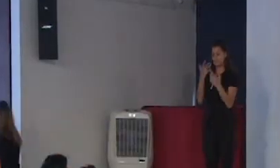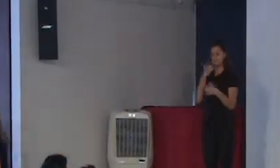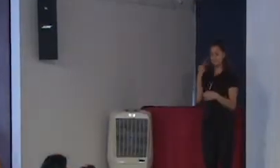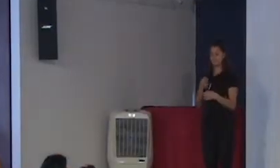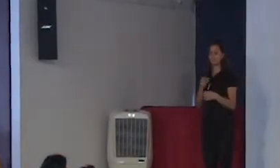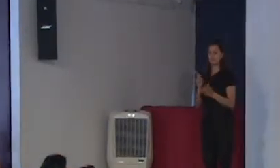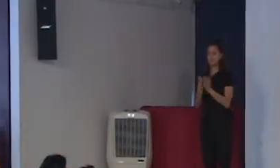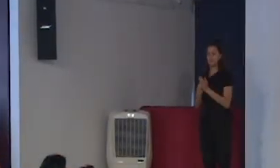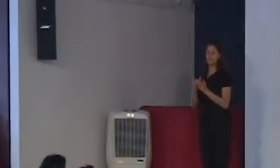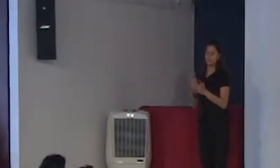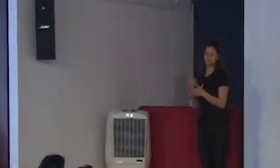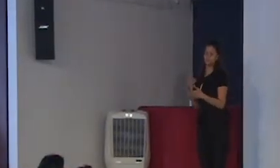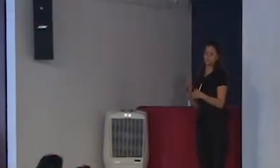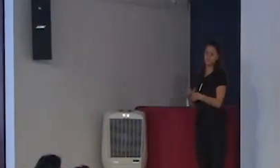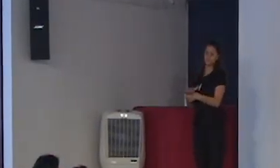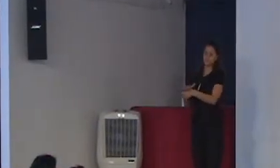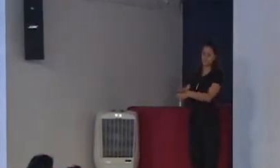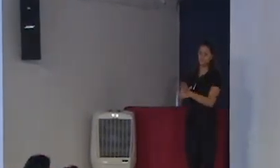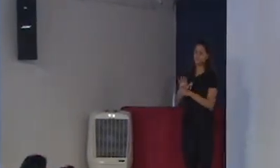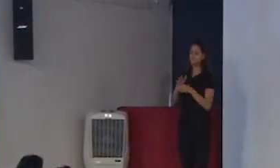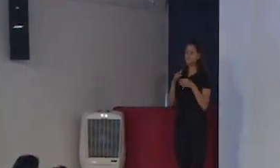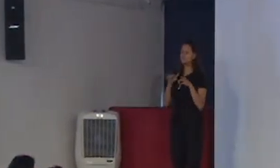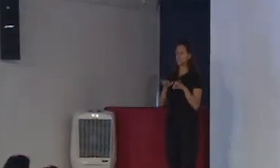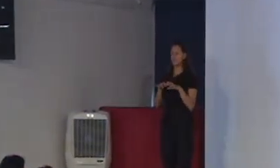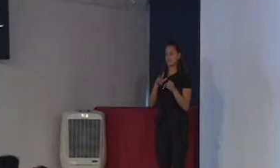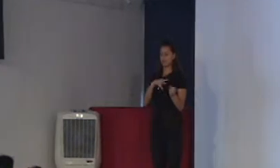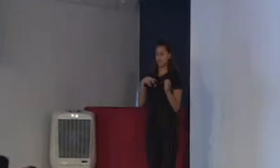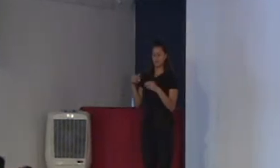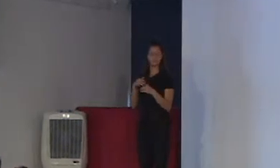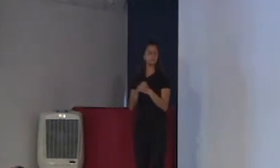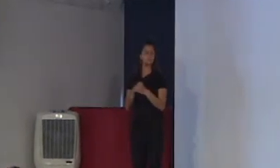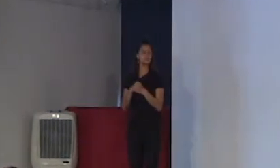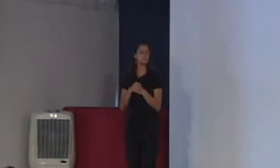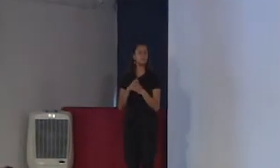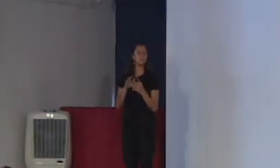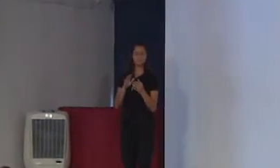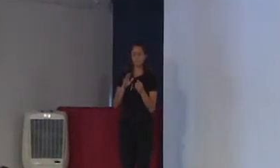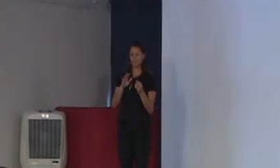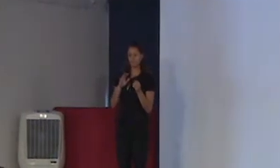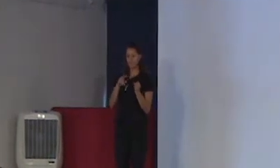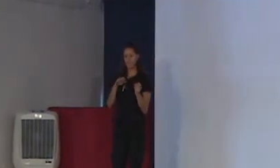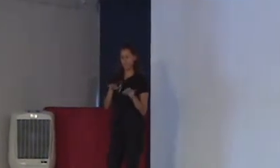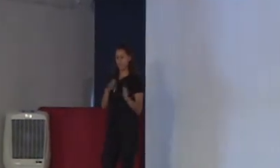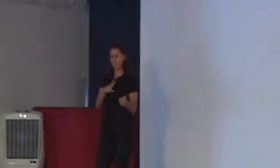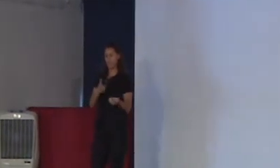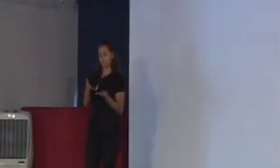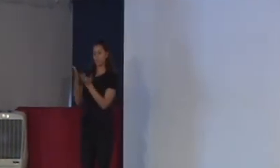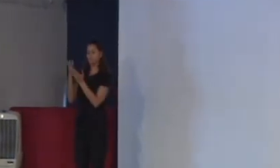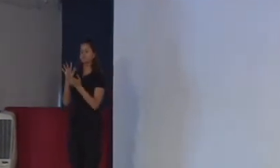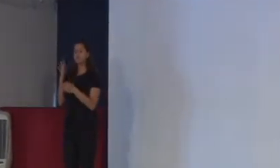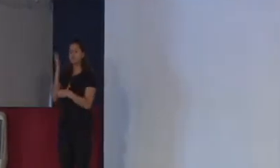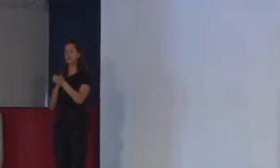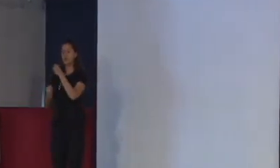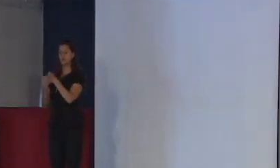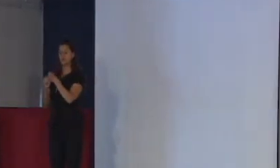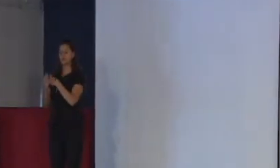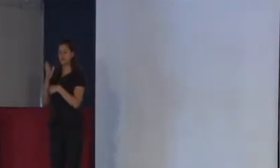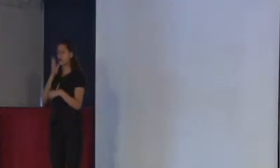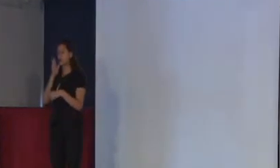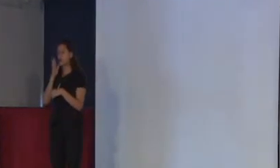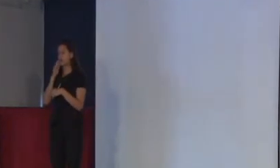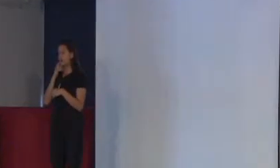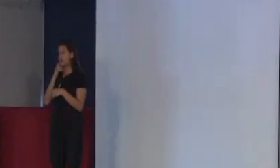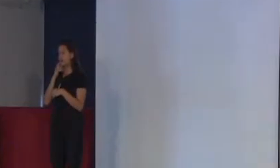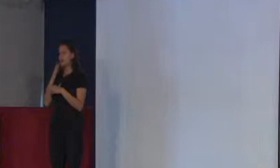sí vino pasando, Secretaría de Educación, hace, ¿qué les digo yo?, unos 5 años, no venía vinculando personas